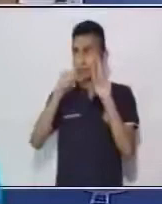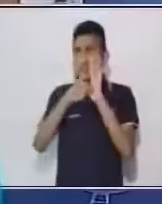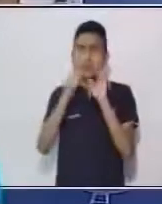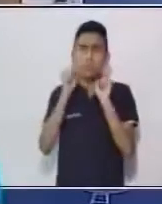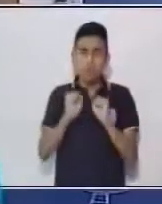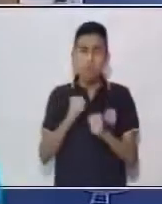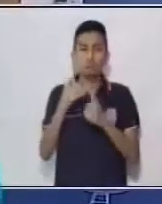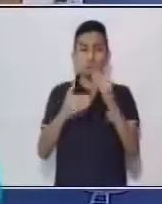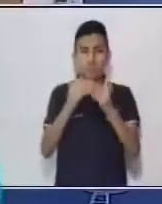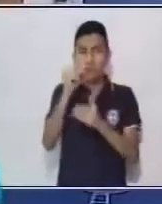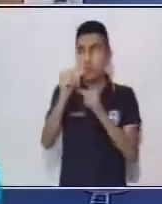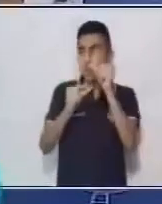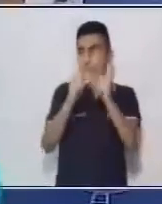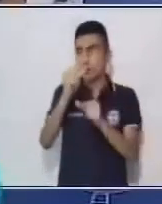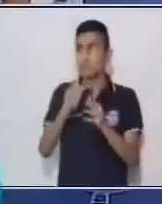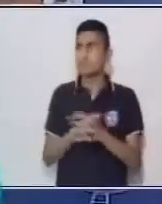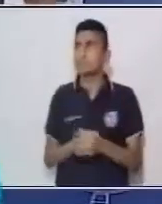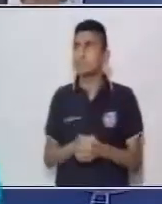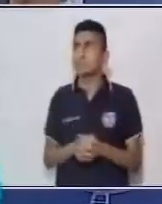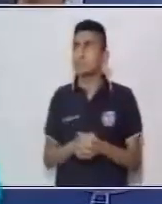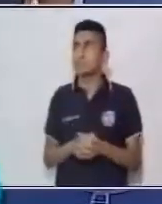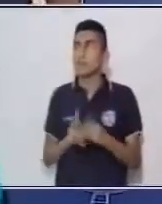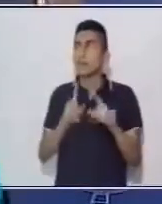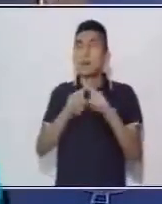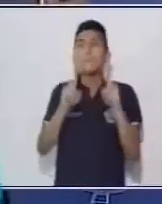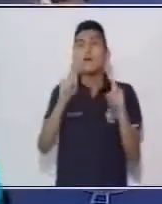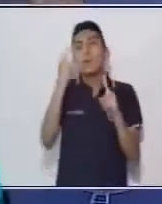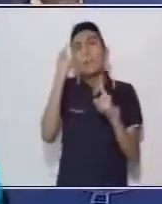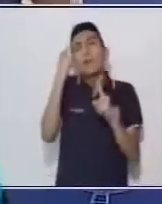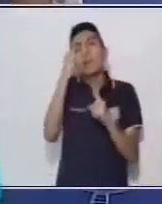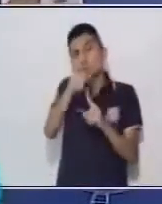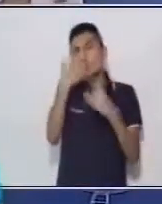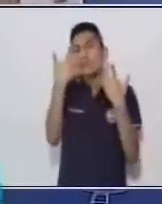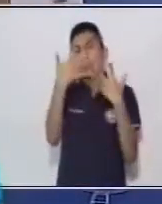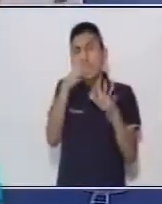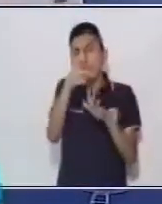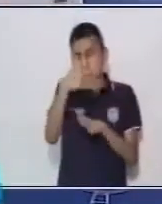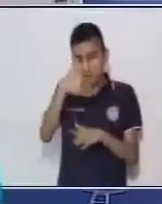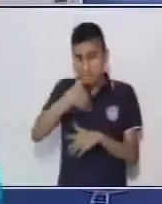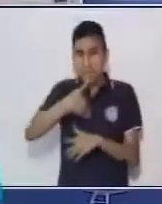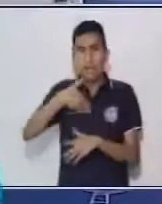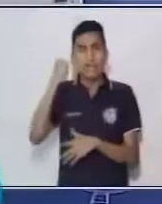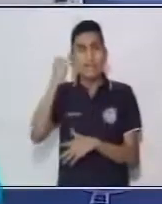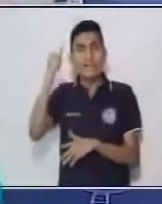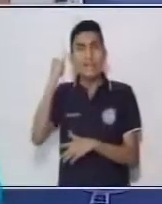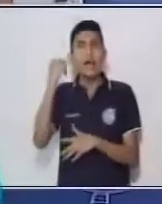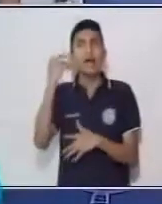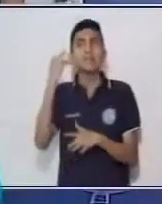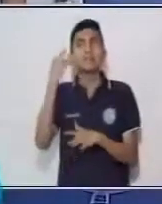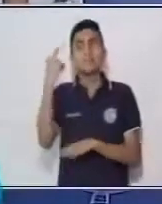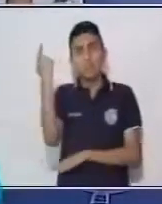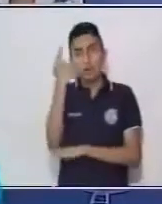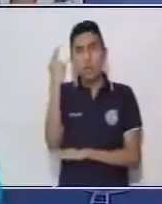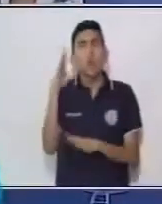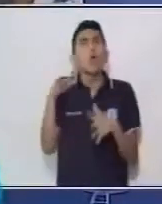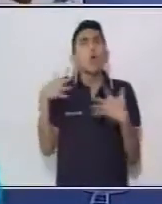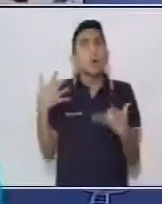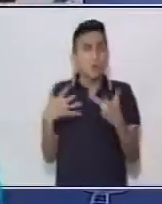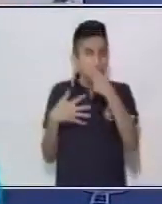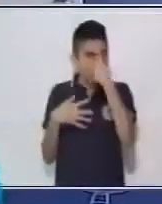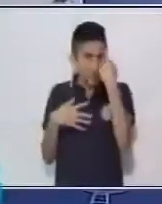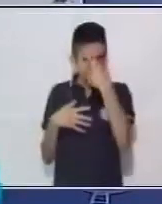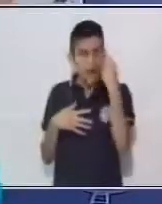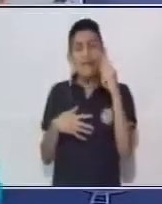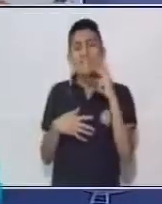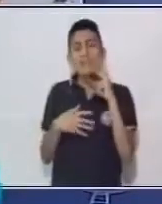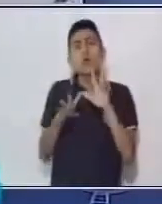podemos ir desarrollando en sesiones posteriores. Pero para que tengas ya una idea o la base de cómo se trabaja el verbo y